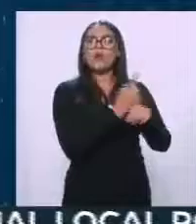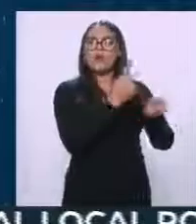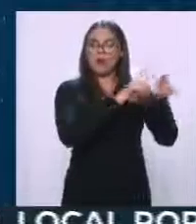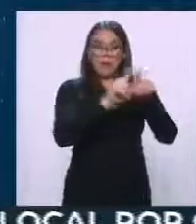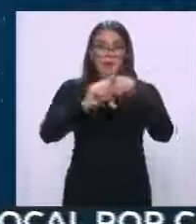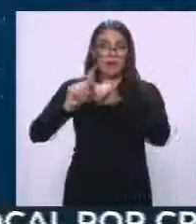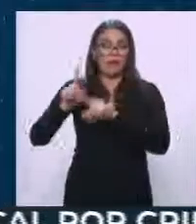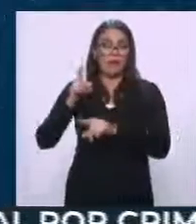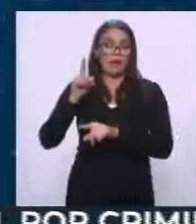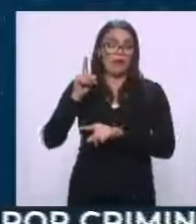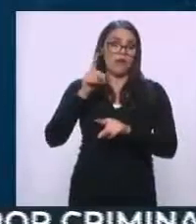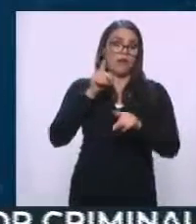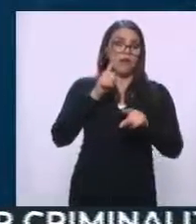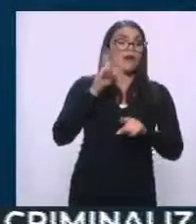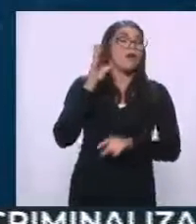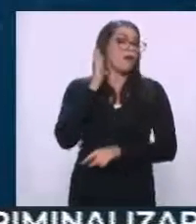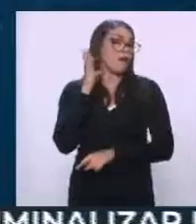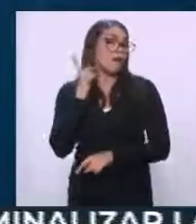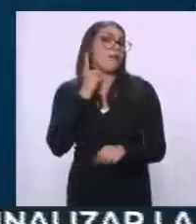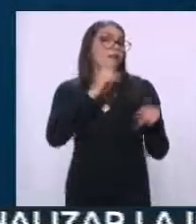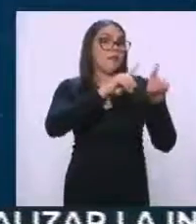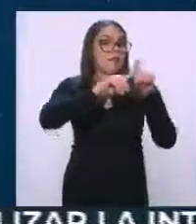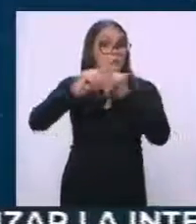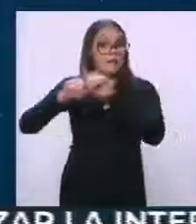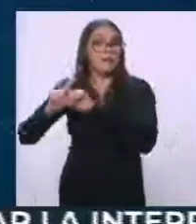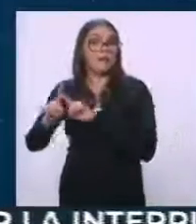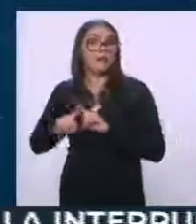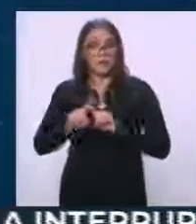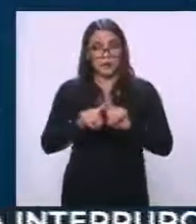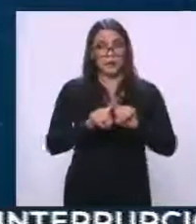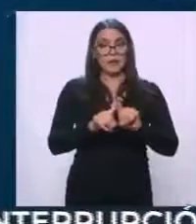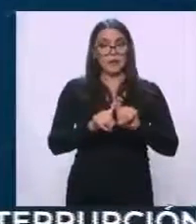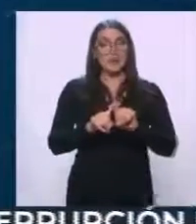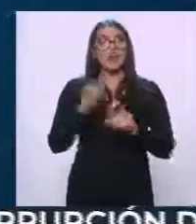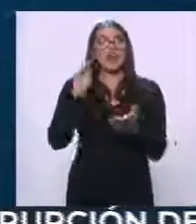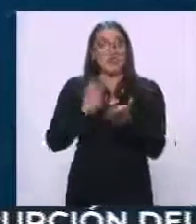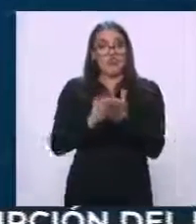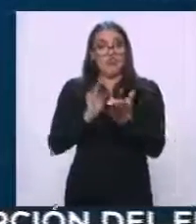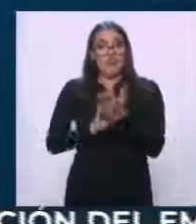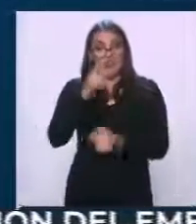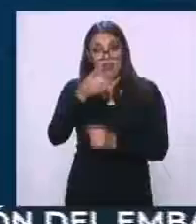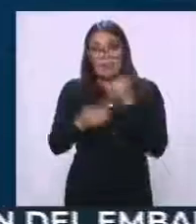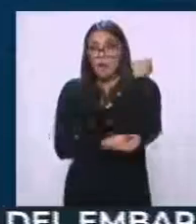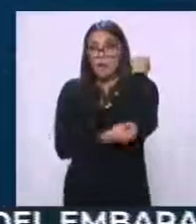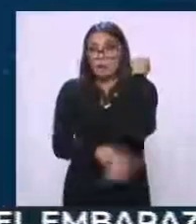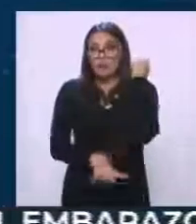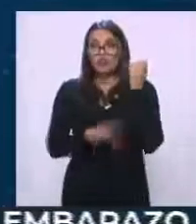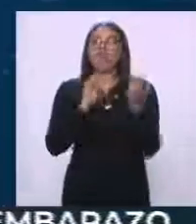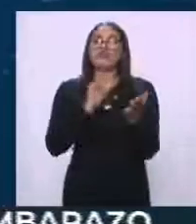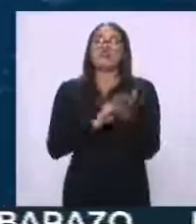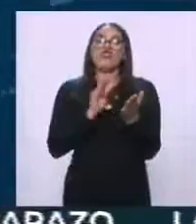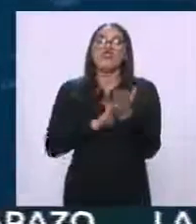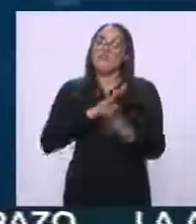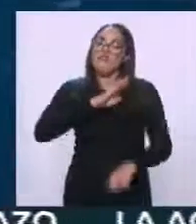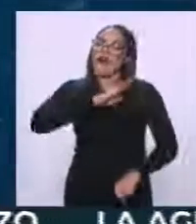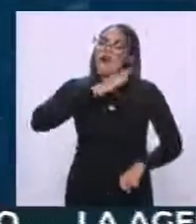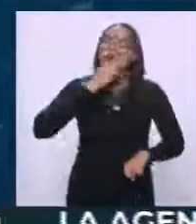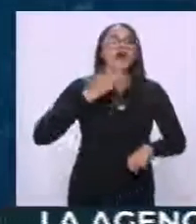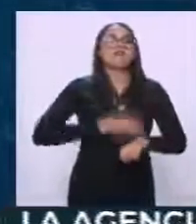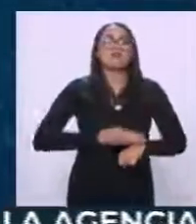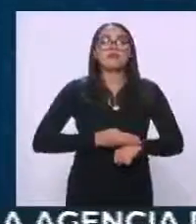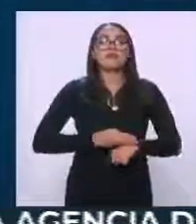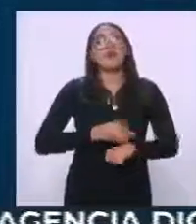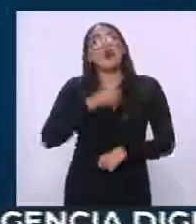los congresos, ya como ustedes han hecho un resumen muy puntual, se sigue criminalizando el aborto, salvo en el